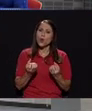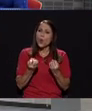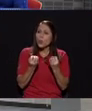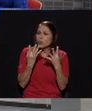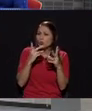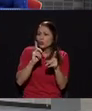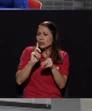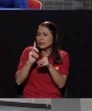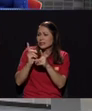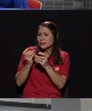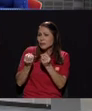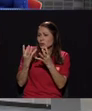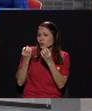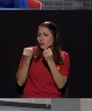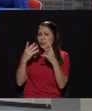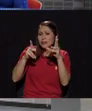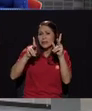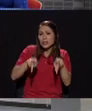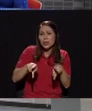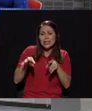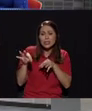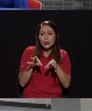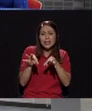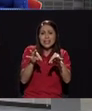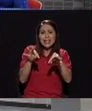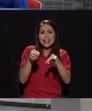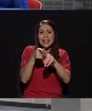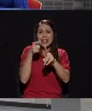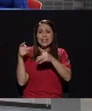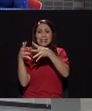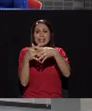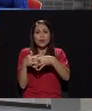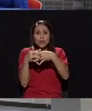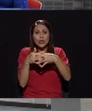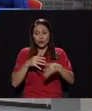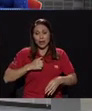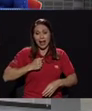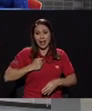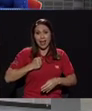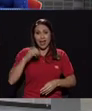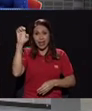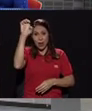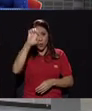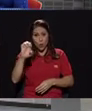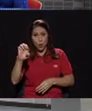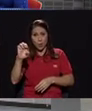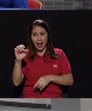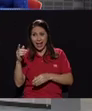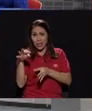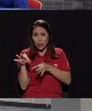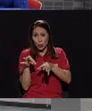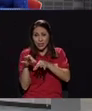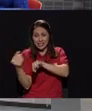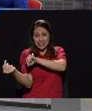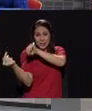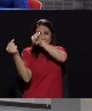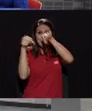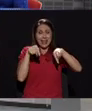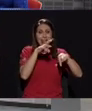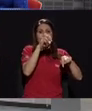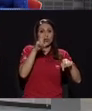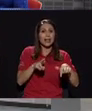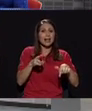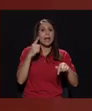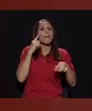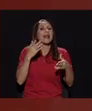Una gran cantidad de turistas de los Estados Unidos, de Canadá, de Europa, vienen a Costa Rica y a hacer un